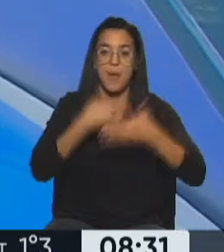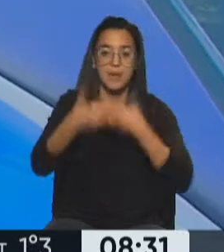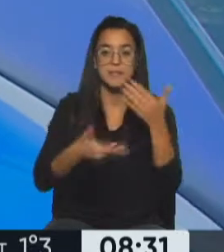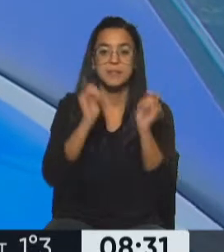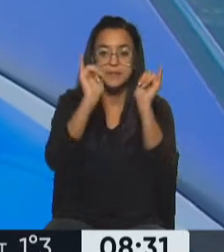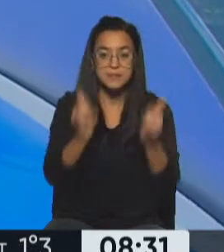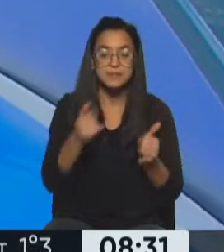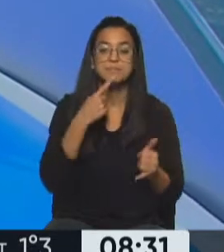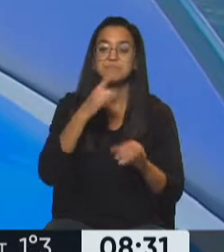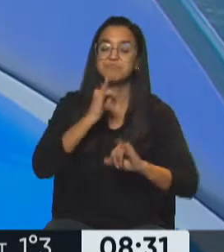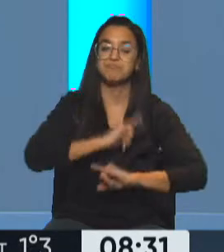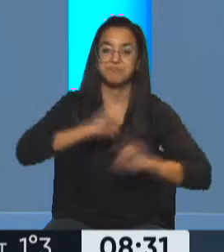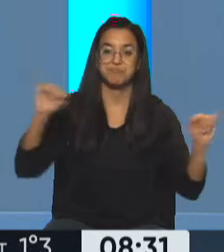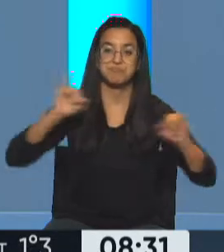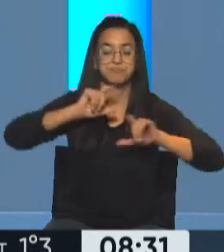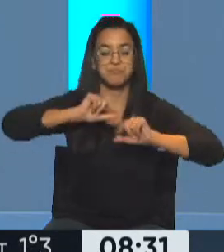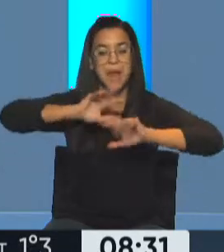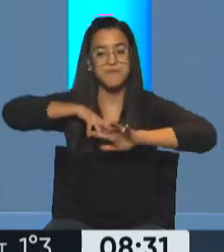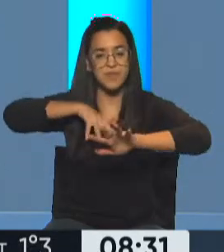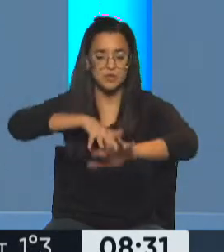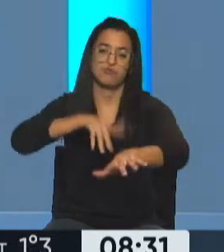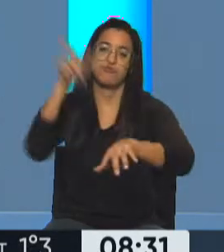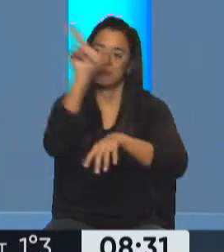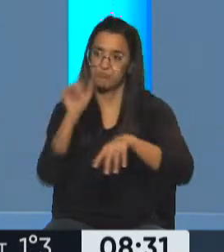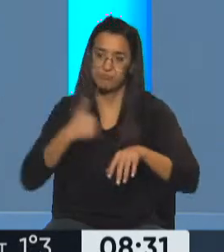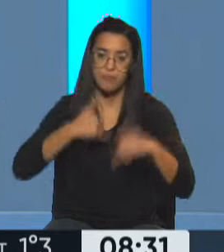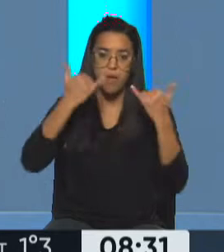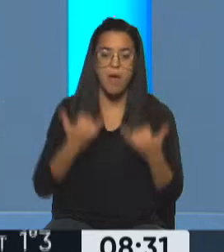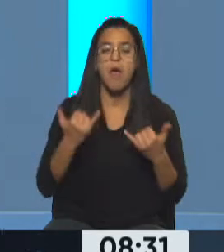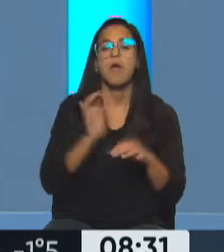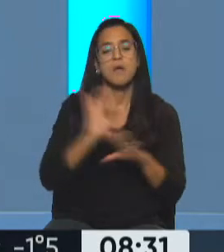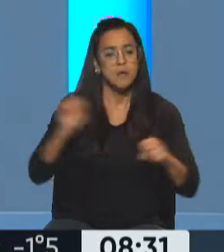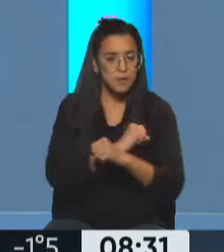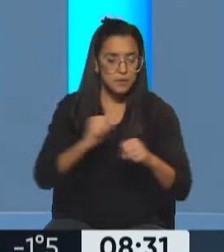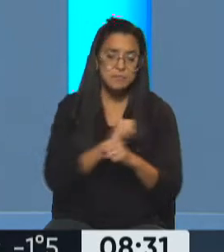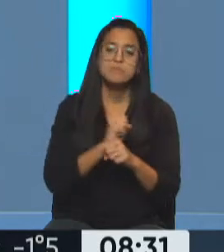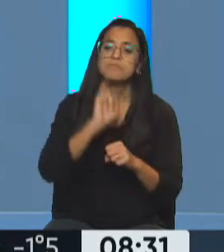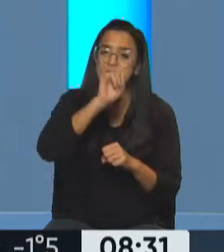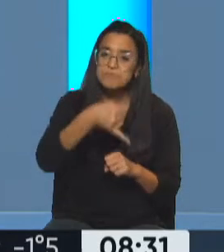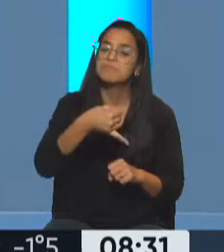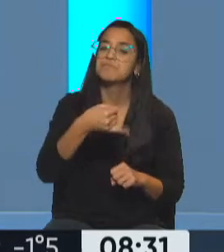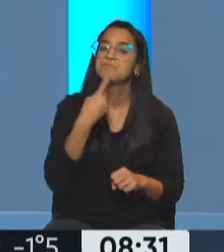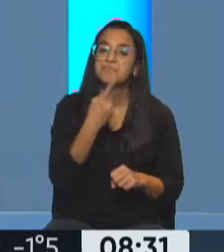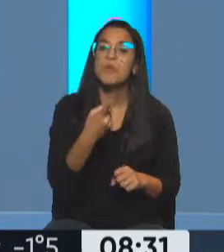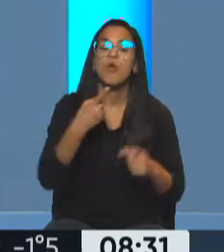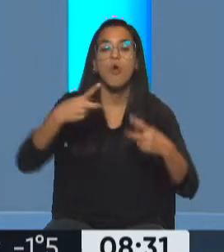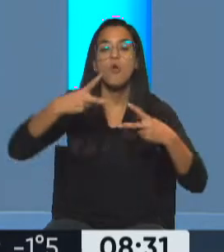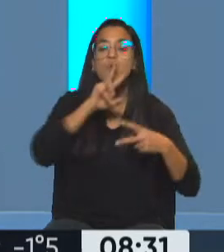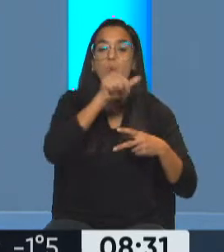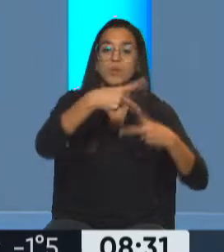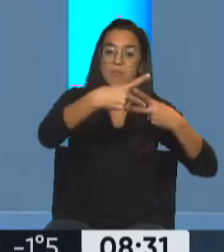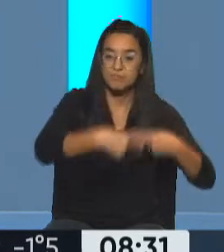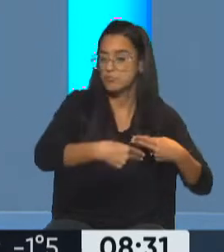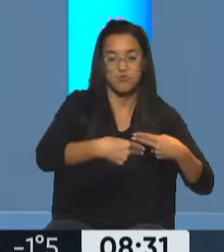de fuerza que está anunciada. Va a haber manifestaciones en todo el país. Confirman desde la mesa de enlace que no va a haber cortes de ruta, esto